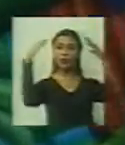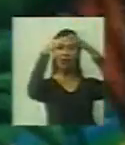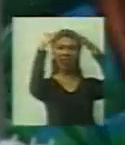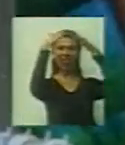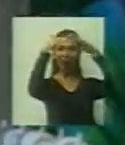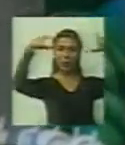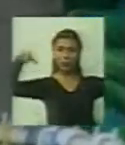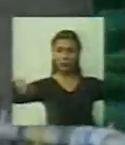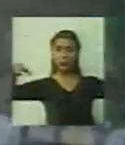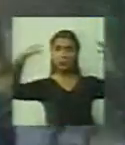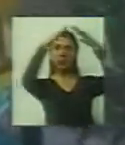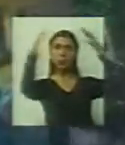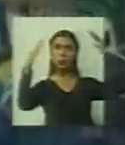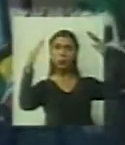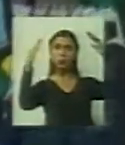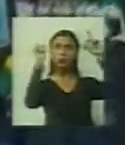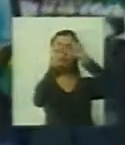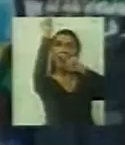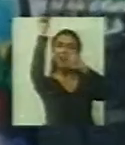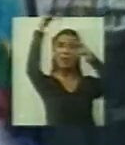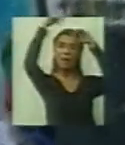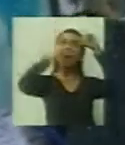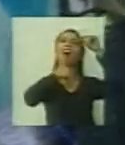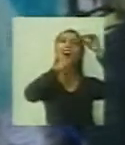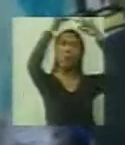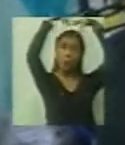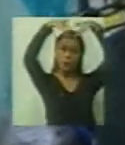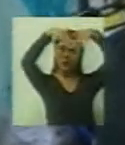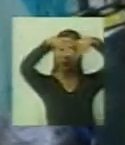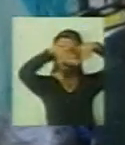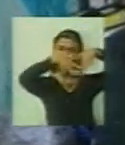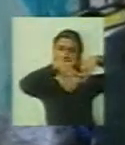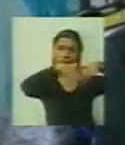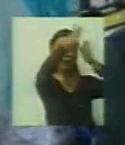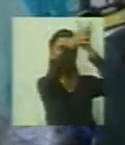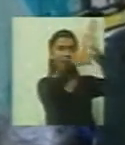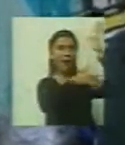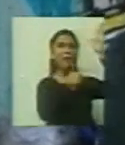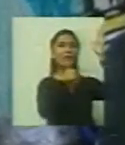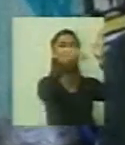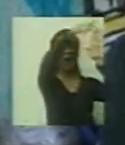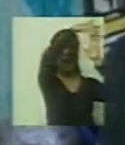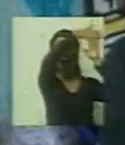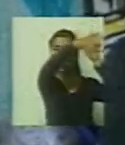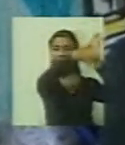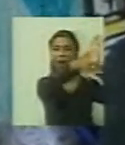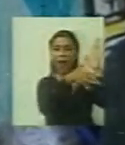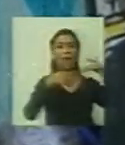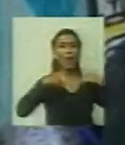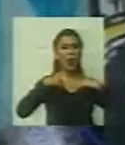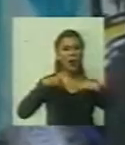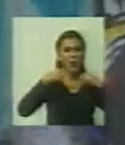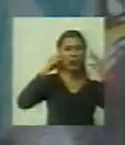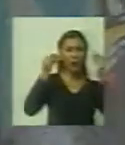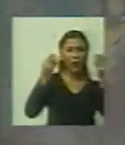arriba, si ustedes suben, van a ver una pileta ahí arriba. Está todo filtrado. Sí, todo está filtrado, esa es la molestia. Se humedece la ropa, todo, ustedes